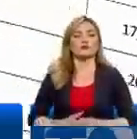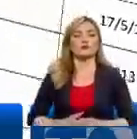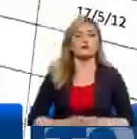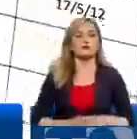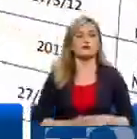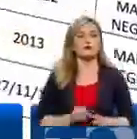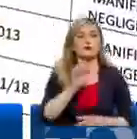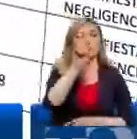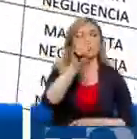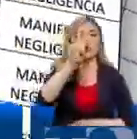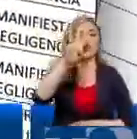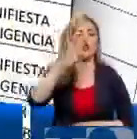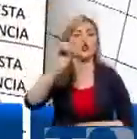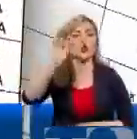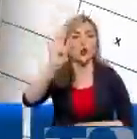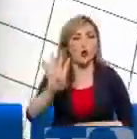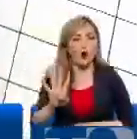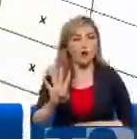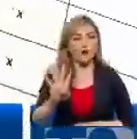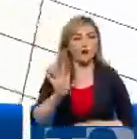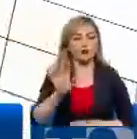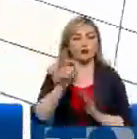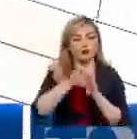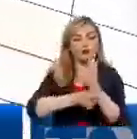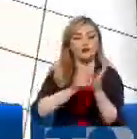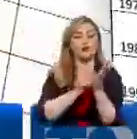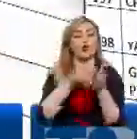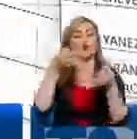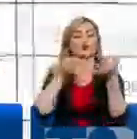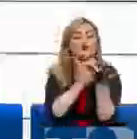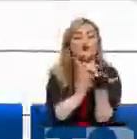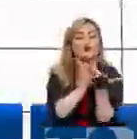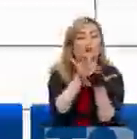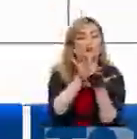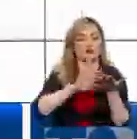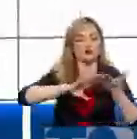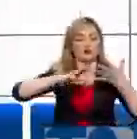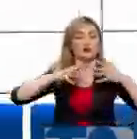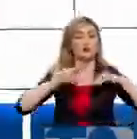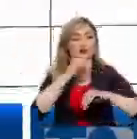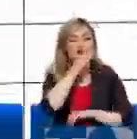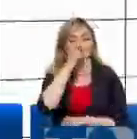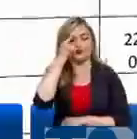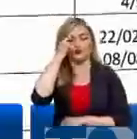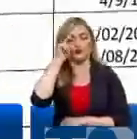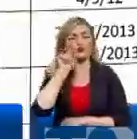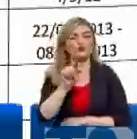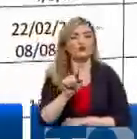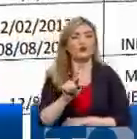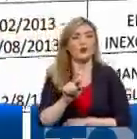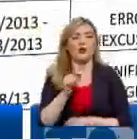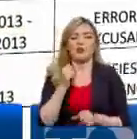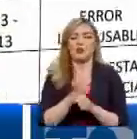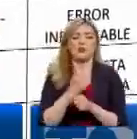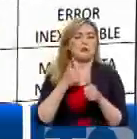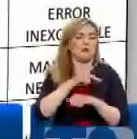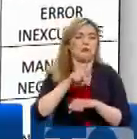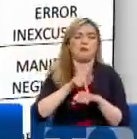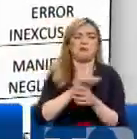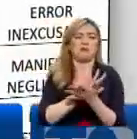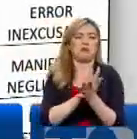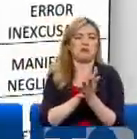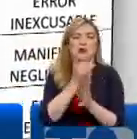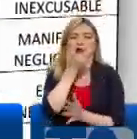Son 204 funcionarios judiciales destituidos durante la Revolución Ciudadana por supuesta negligencia,